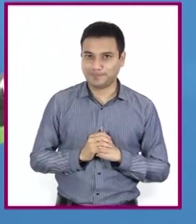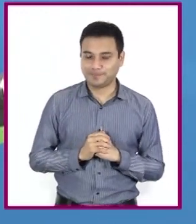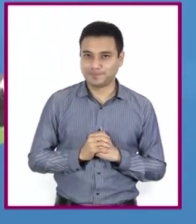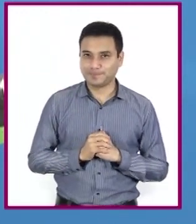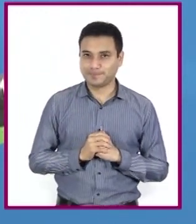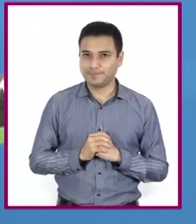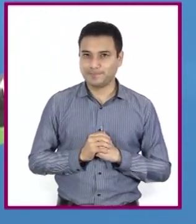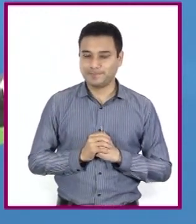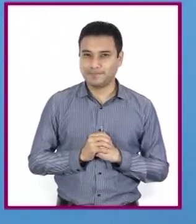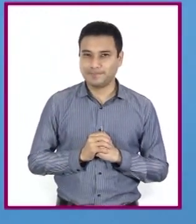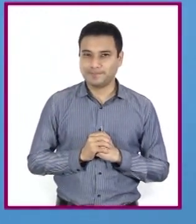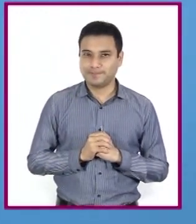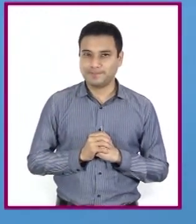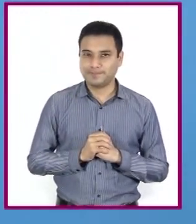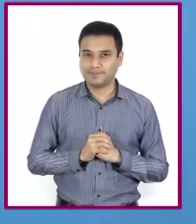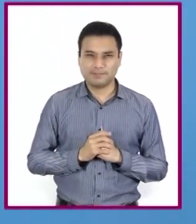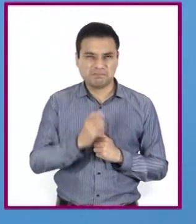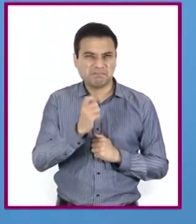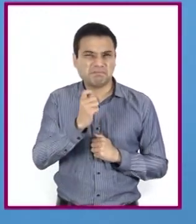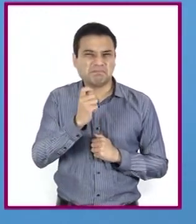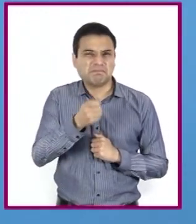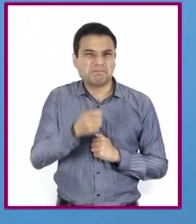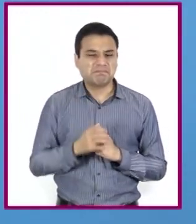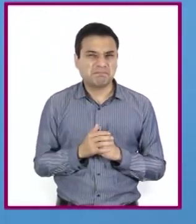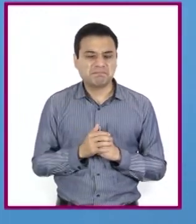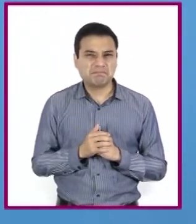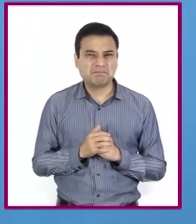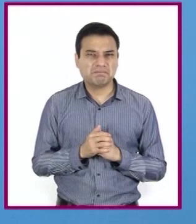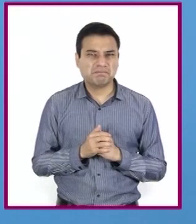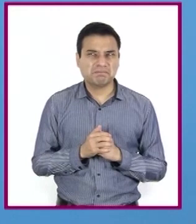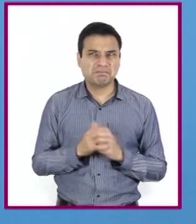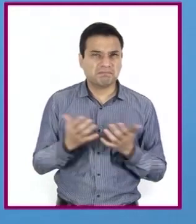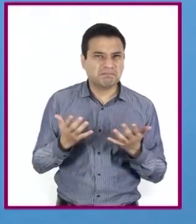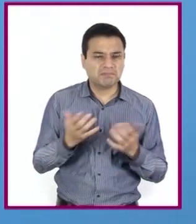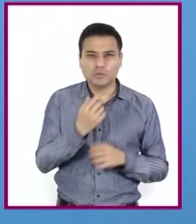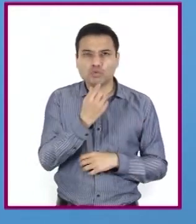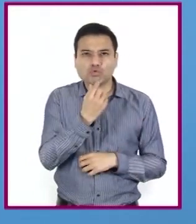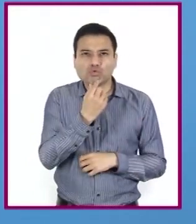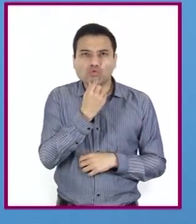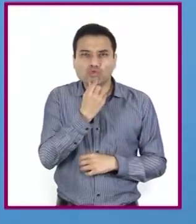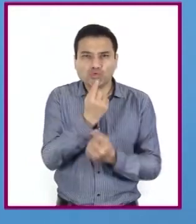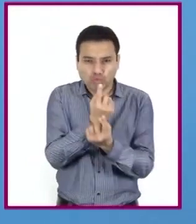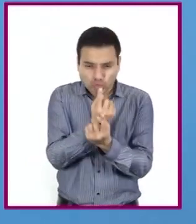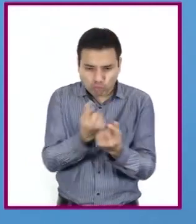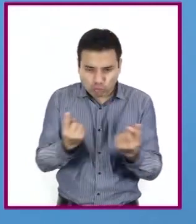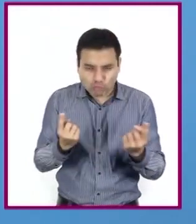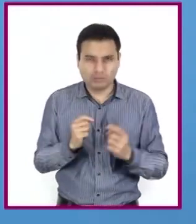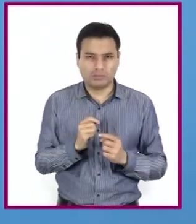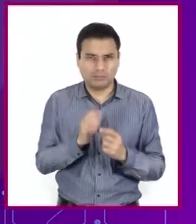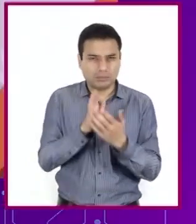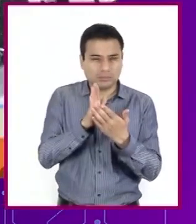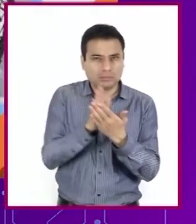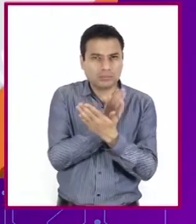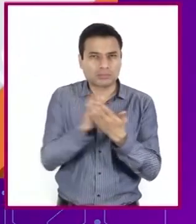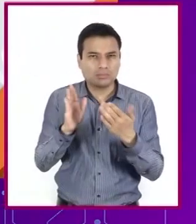¿Qué está sucediendo? ¿Por qué está separando a los niños? ¿Los estará